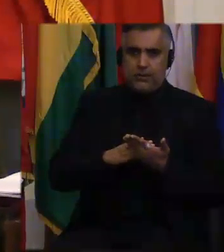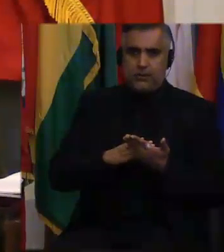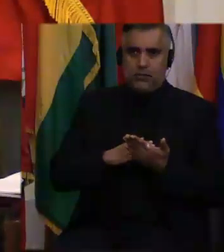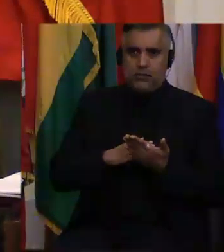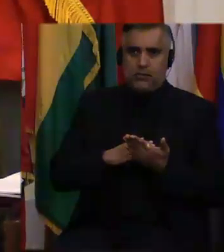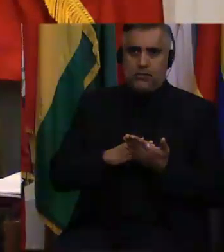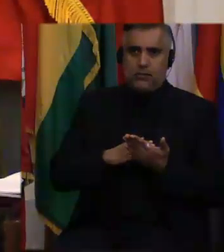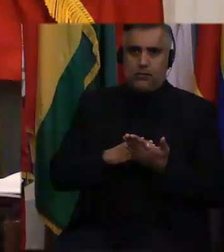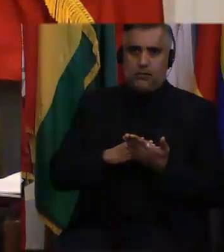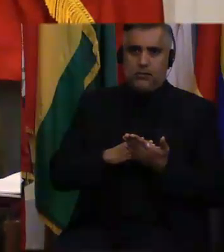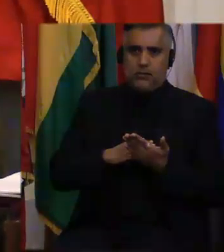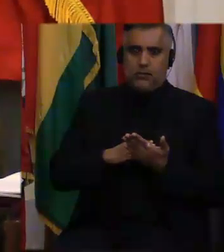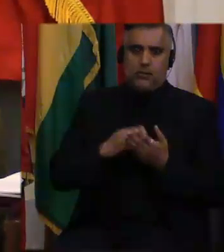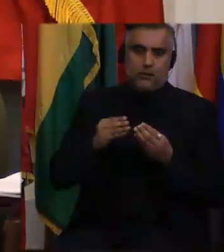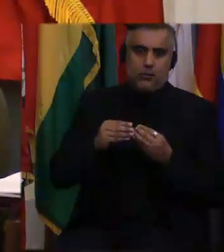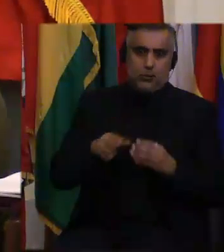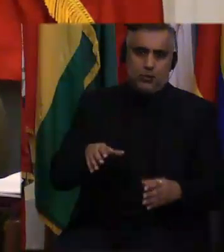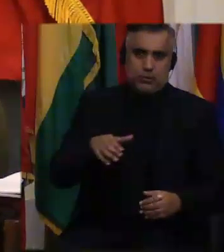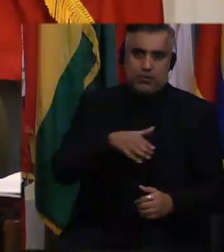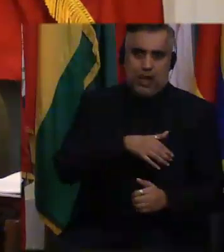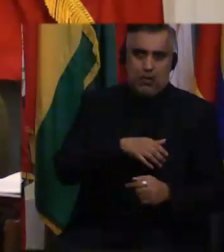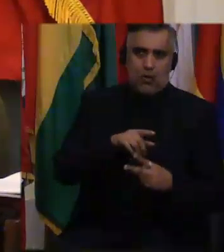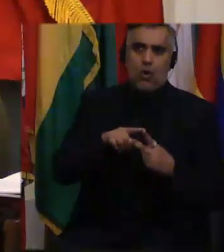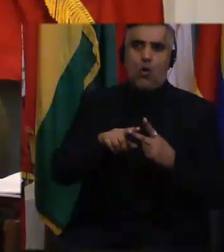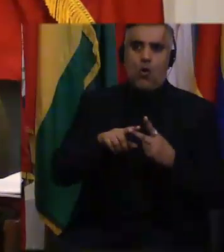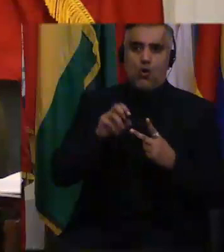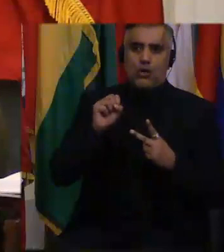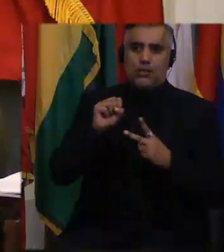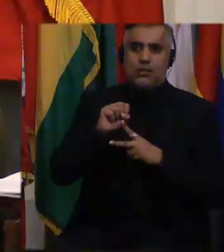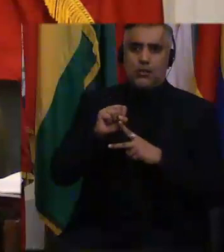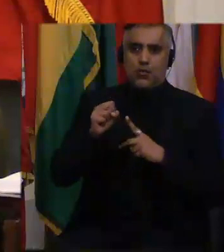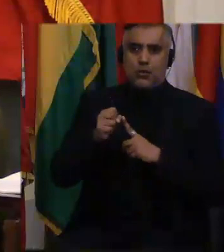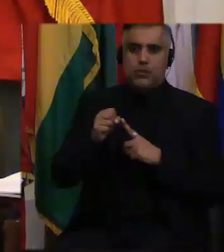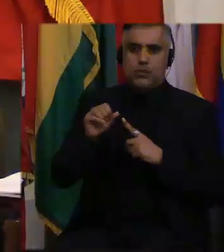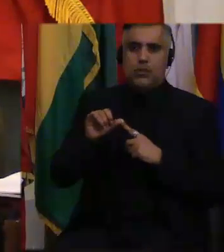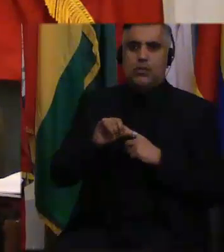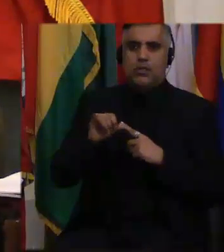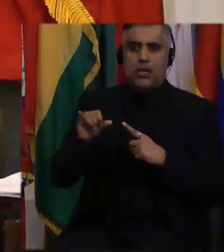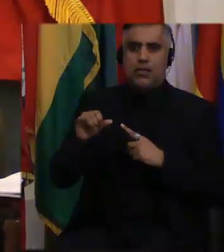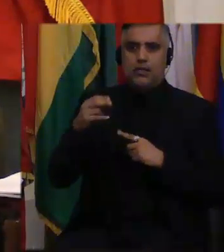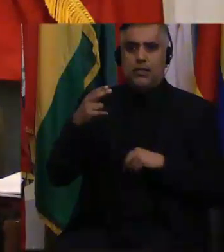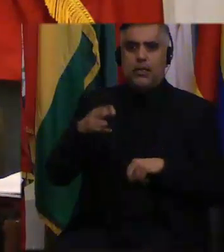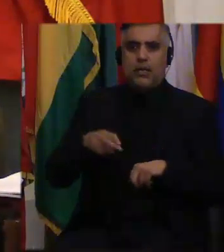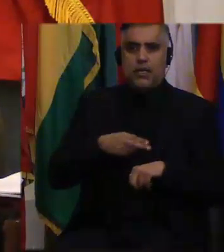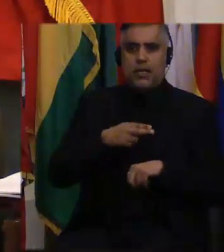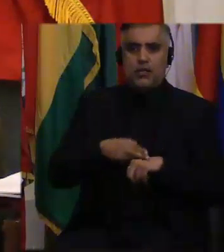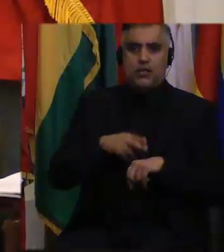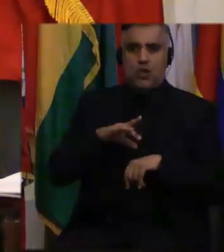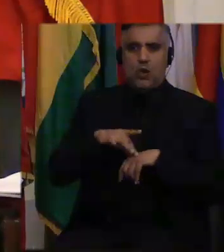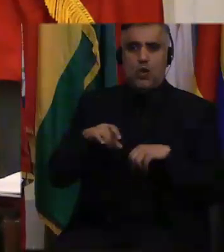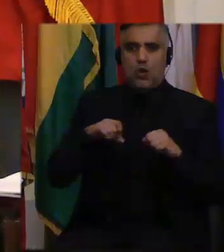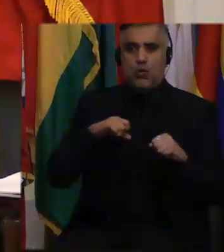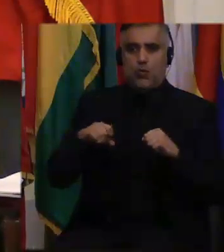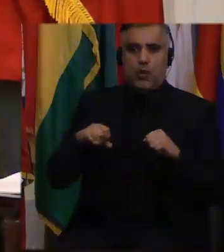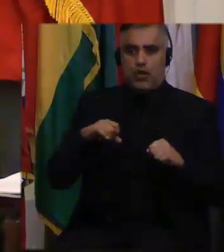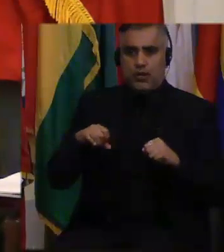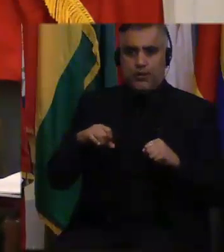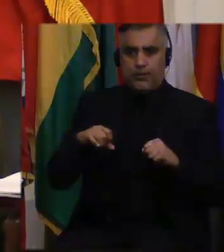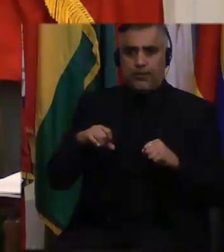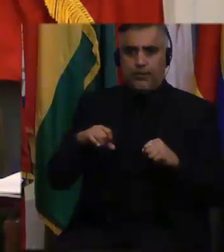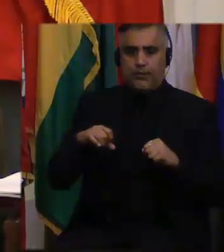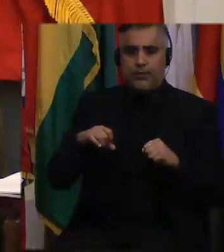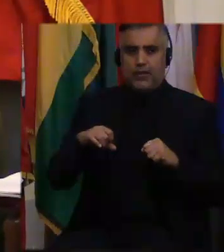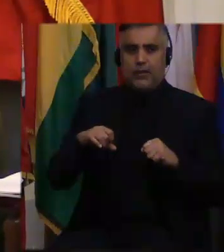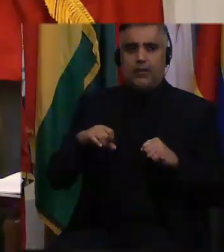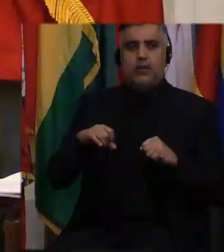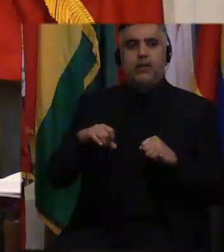en situaciones terribles como fue el terremoto en Haití. En esos casos se desata, digamos, una especie de ley de